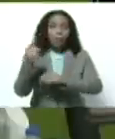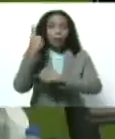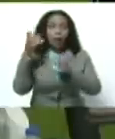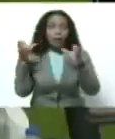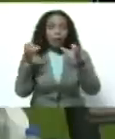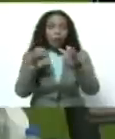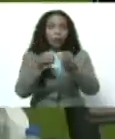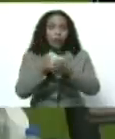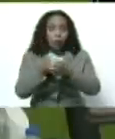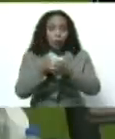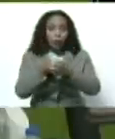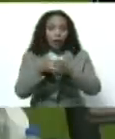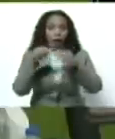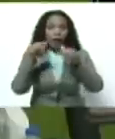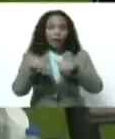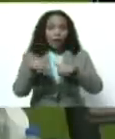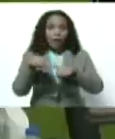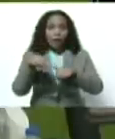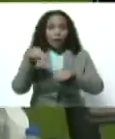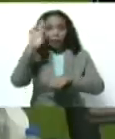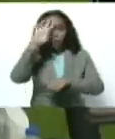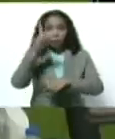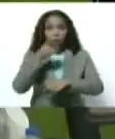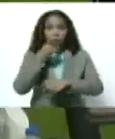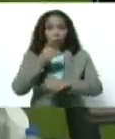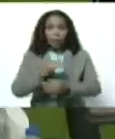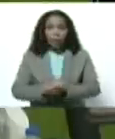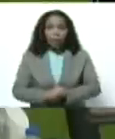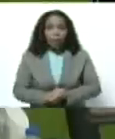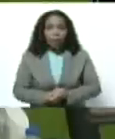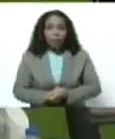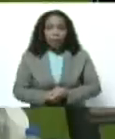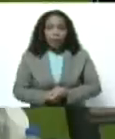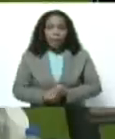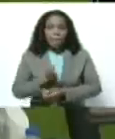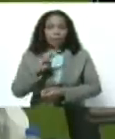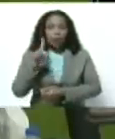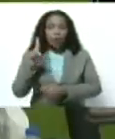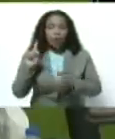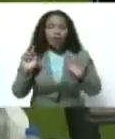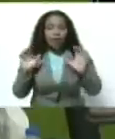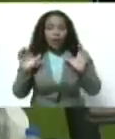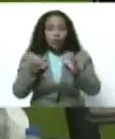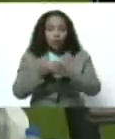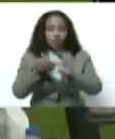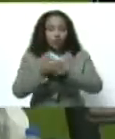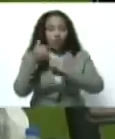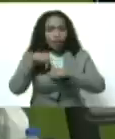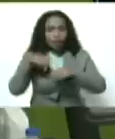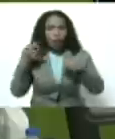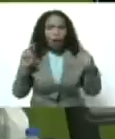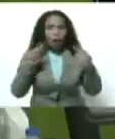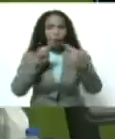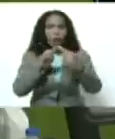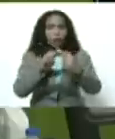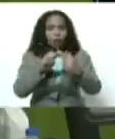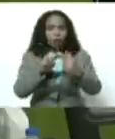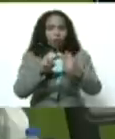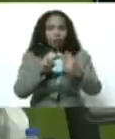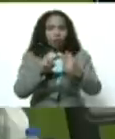ALBA. Dominica apoyará los resultados de estos encuentros y